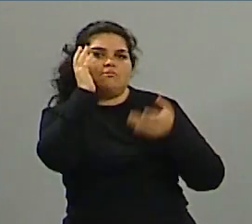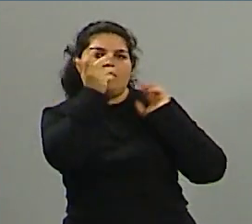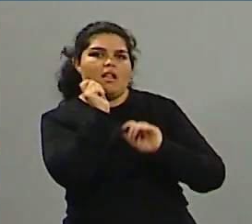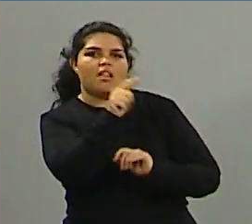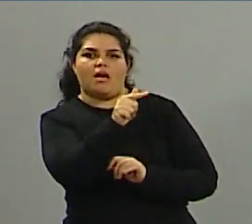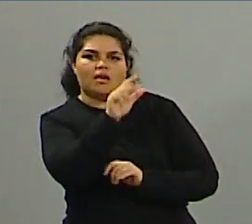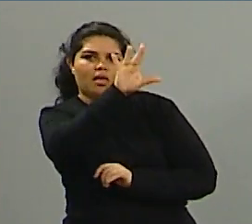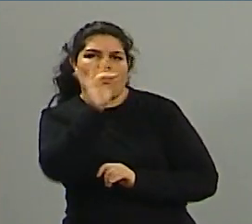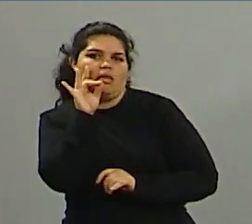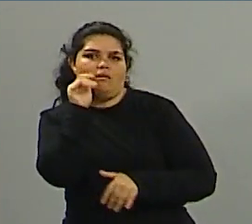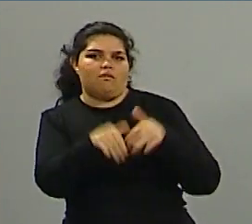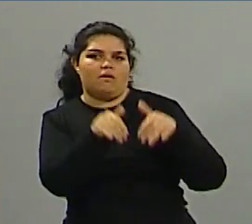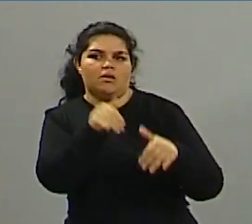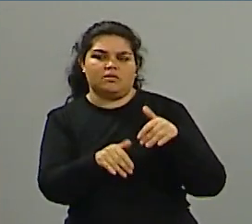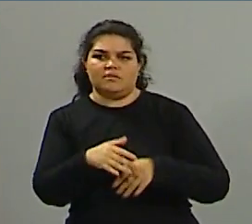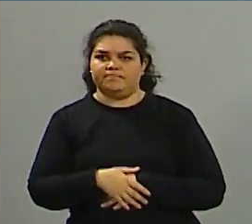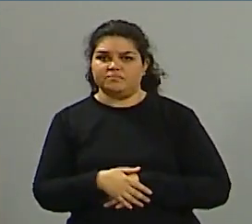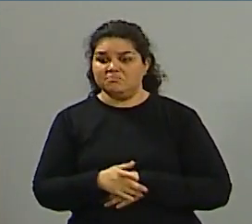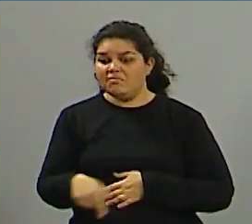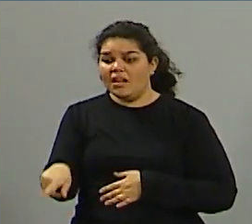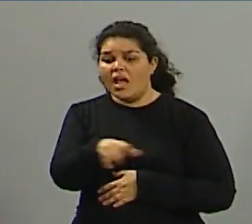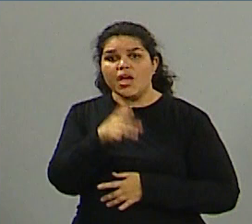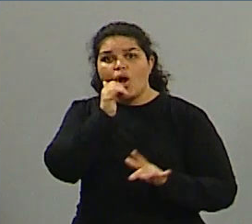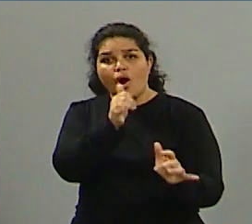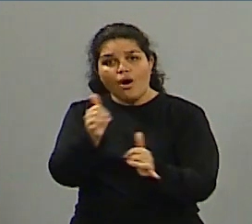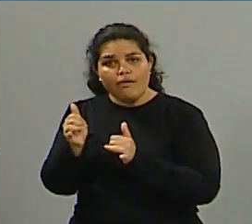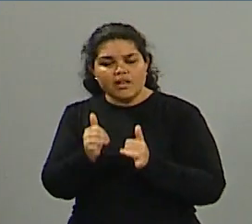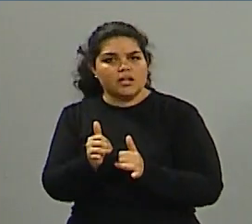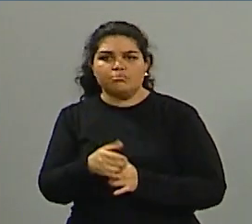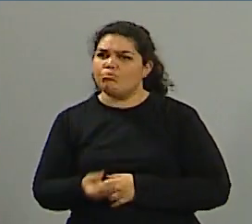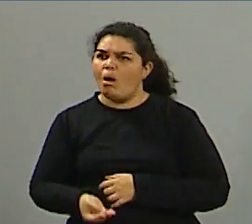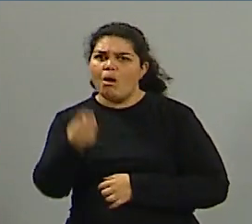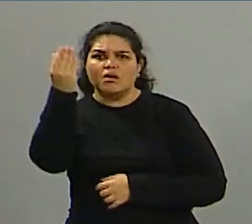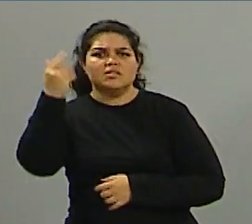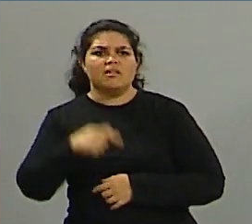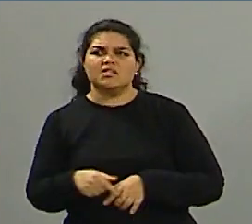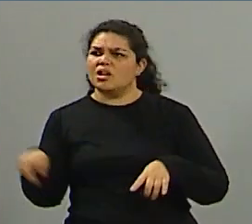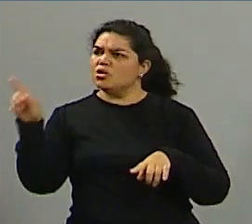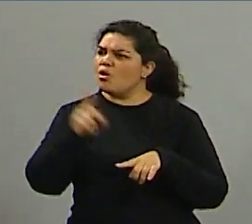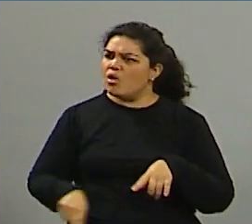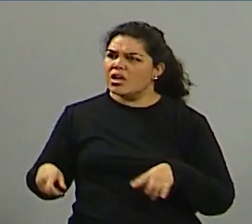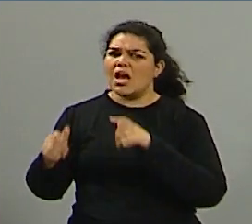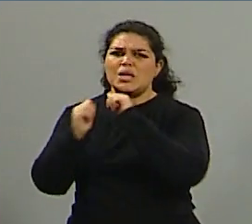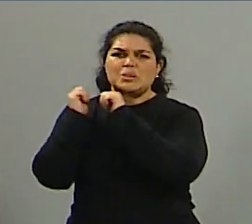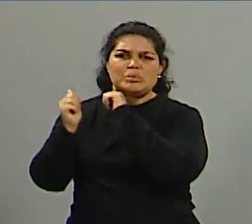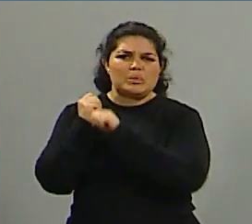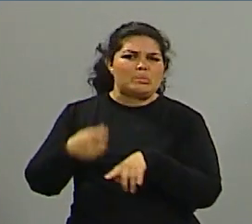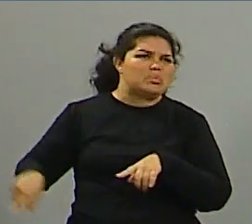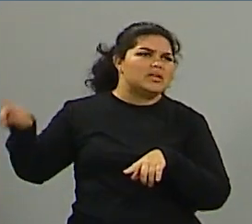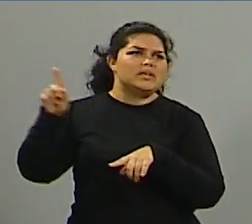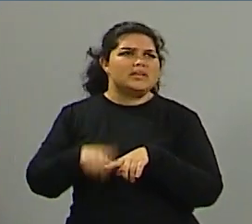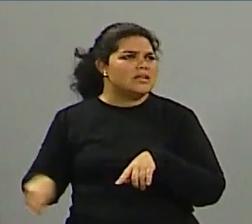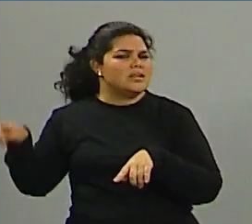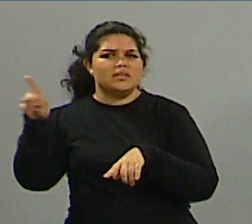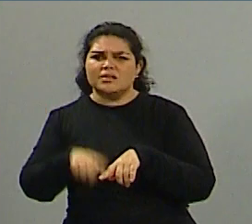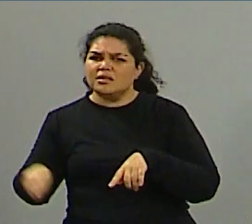esto es decir, bueno, pero escuchamos un montón de veces esta historia que nunca cambia y entonces como que se dieron todas las condiciones para que ellos puedan encontrar